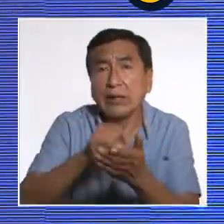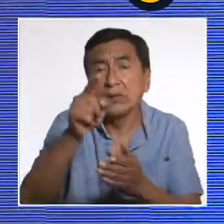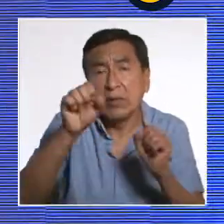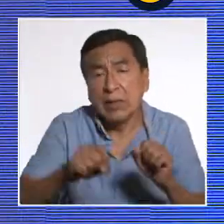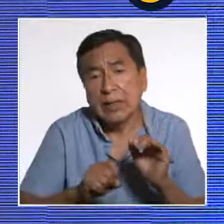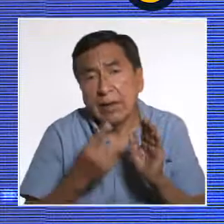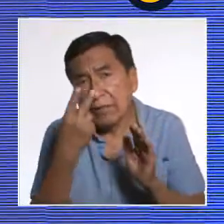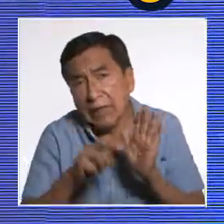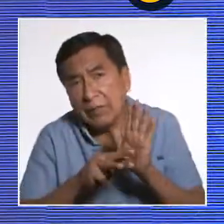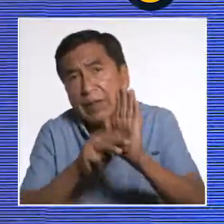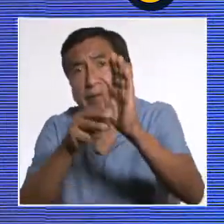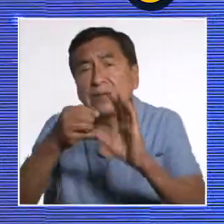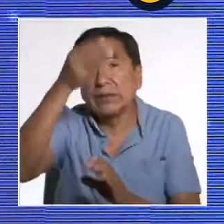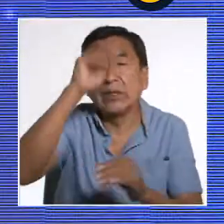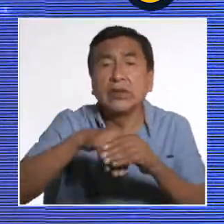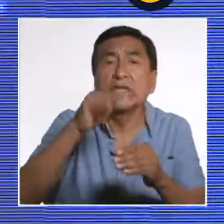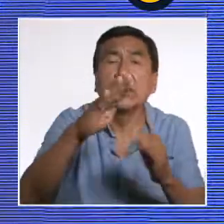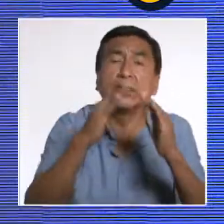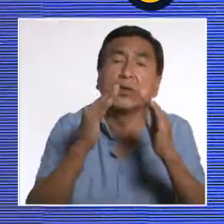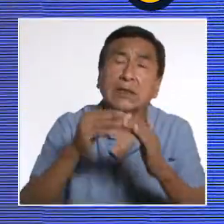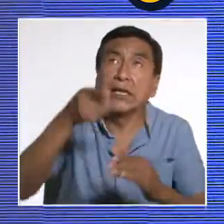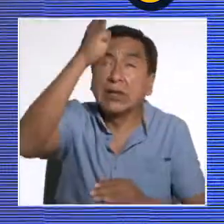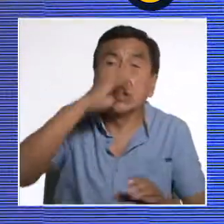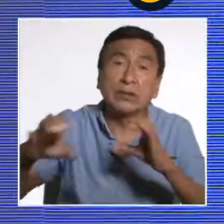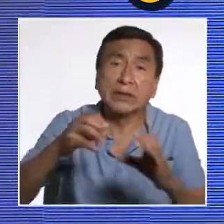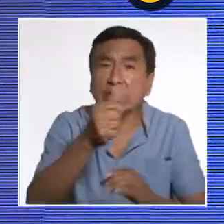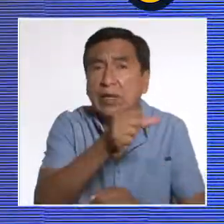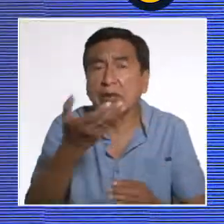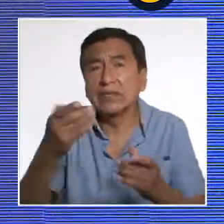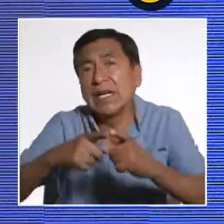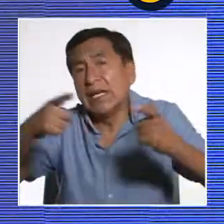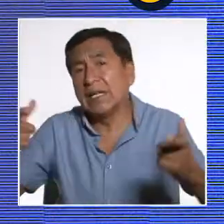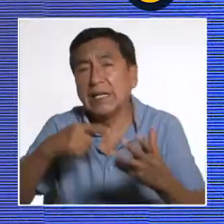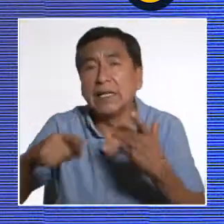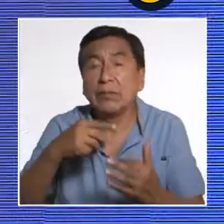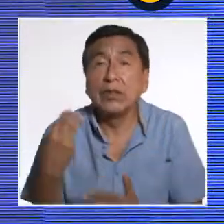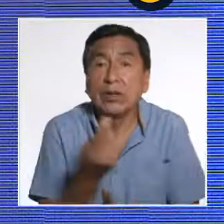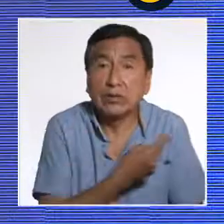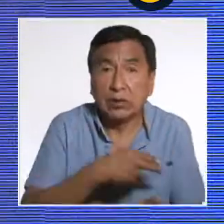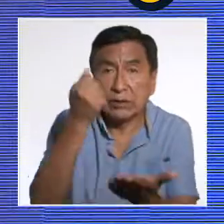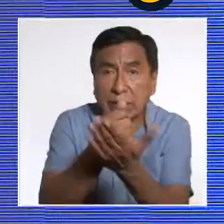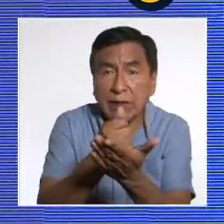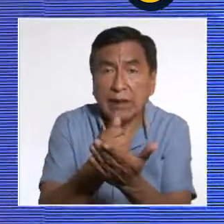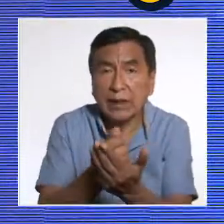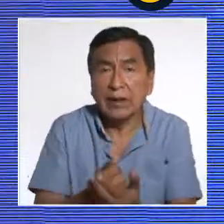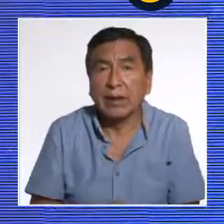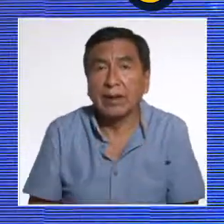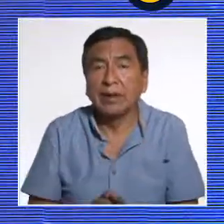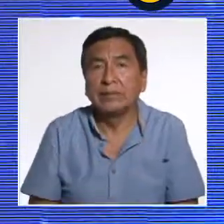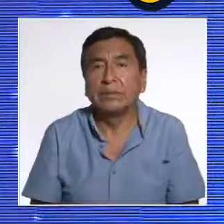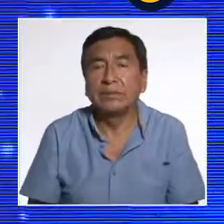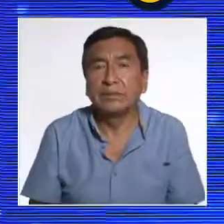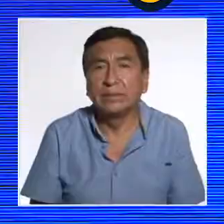su casa, a través de este grito Dios va a hacer algo grande en medio de nosotros. Amén. Así que empiece a